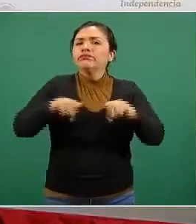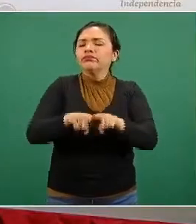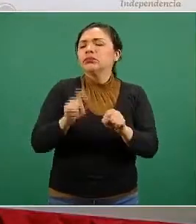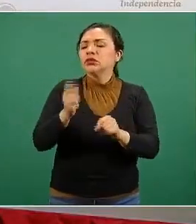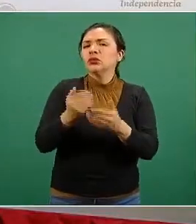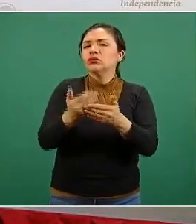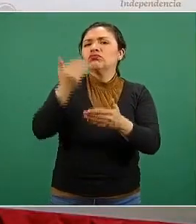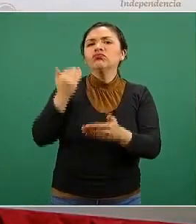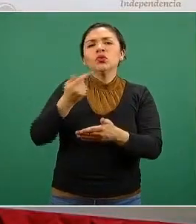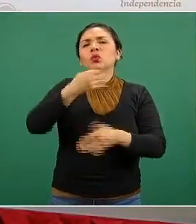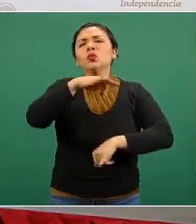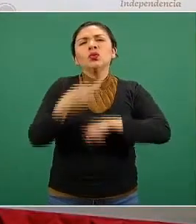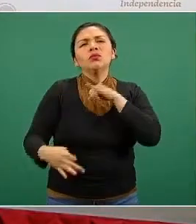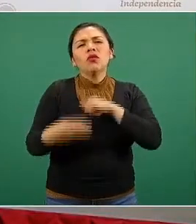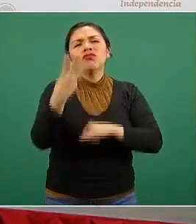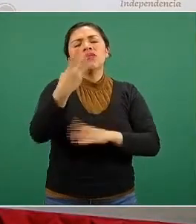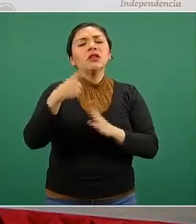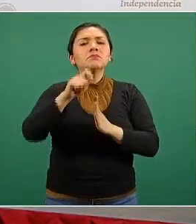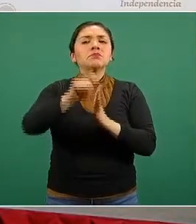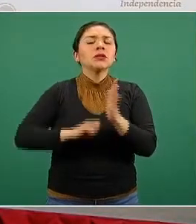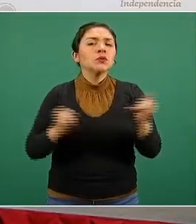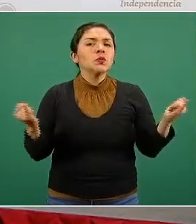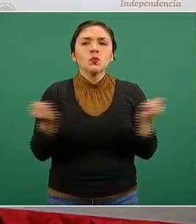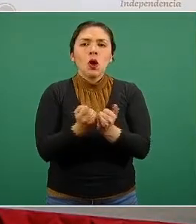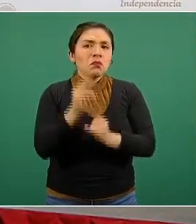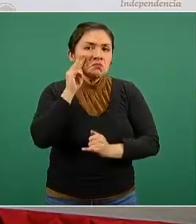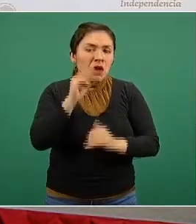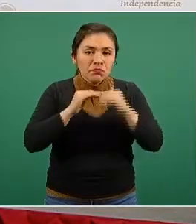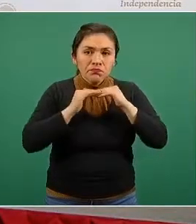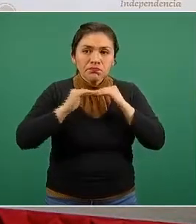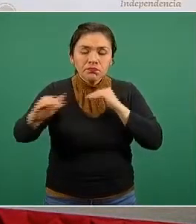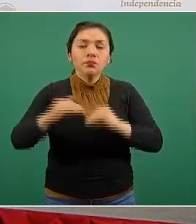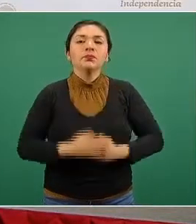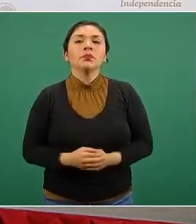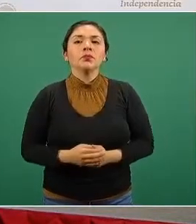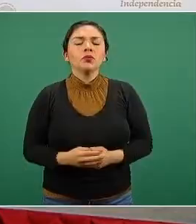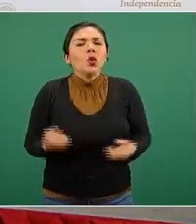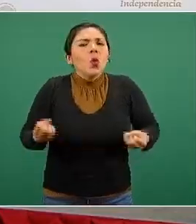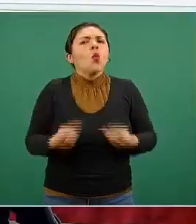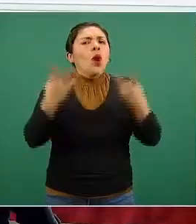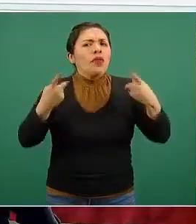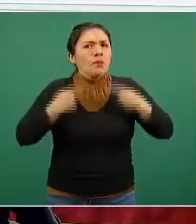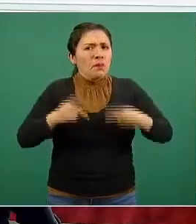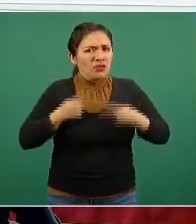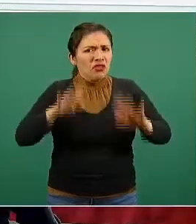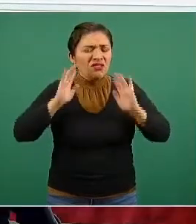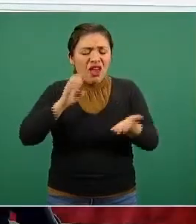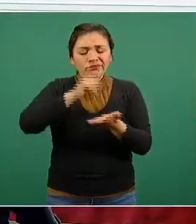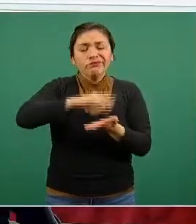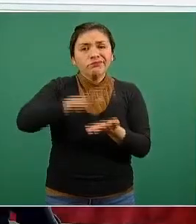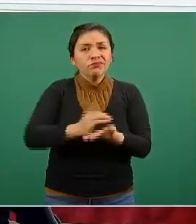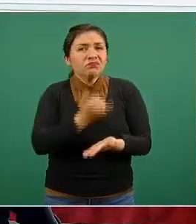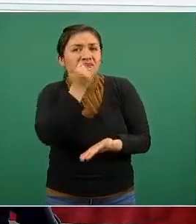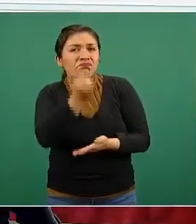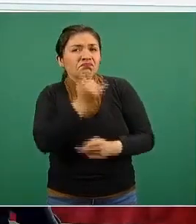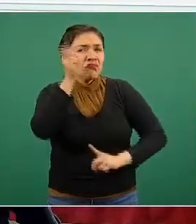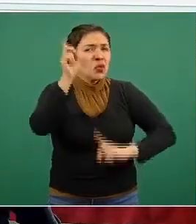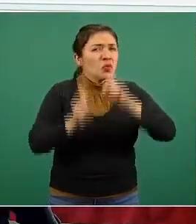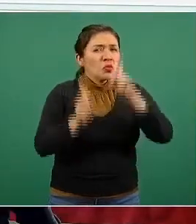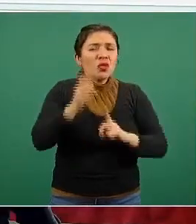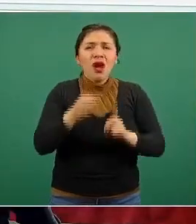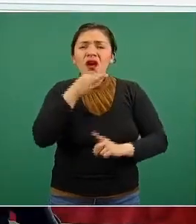últimos 3 meses. Cantidad de personas que han sido clasificadas como casos sospechosos y por lo